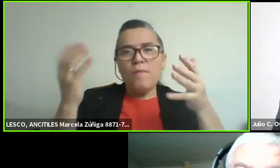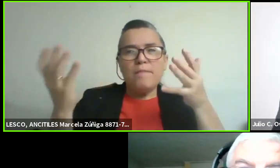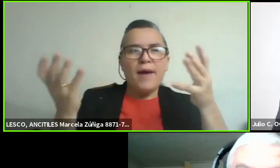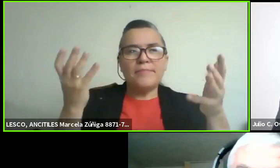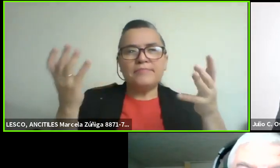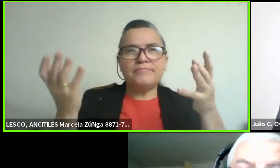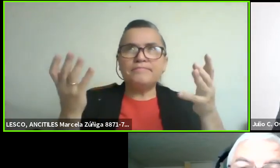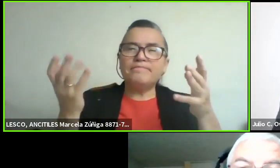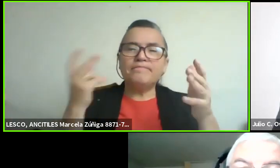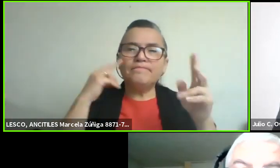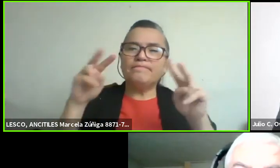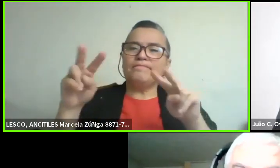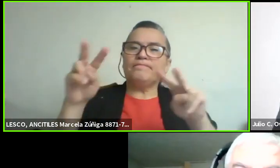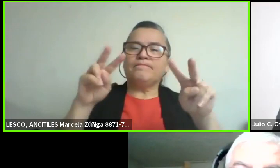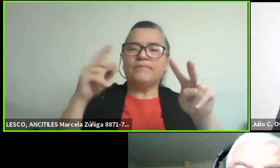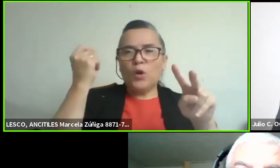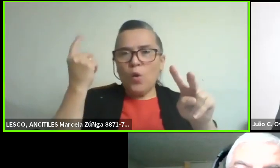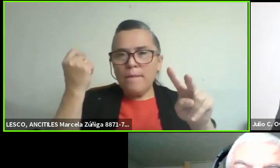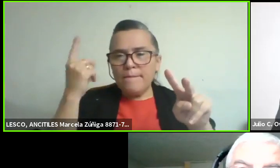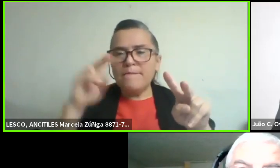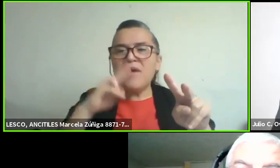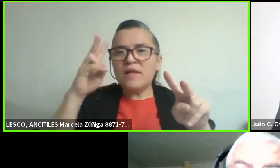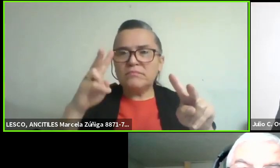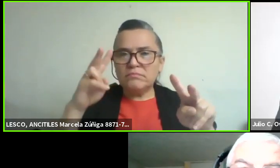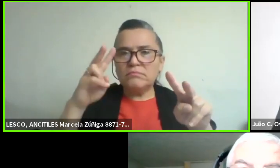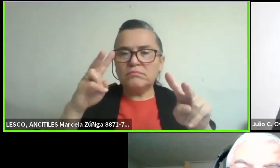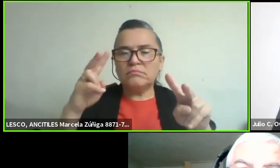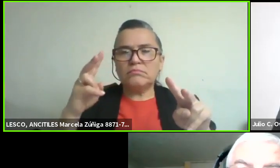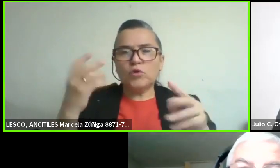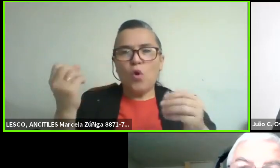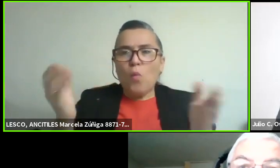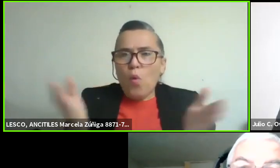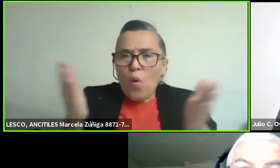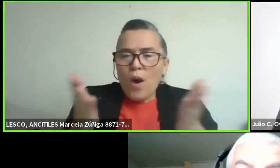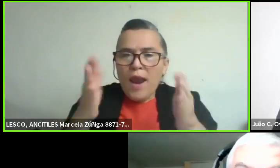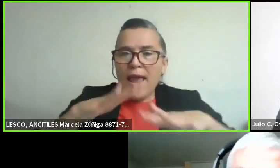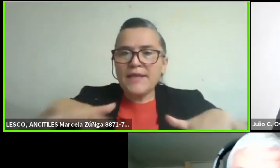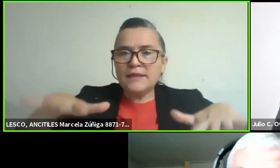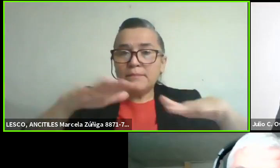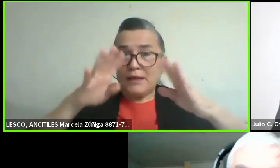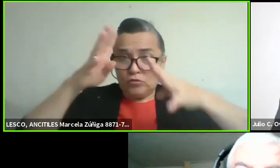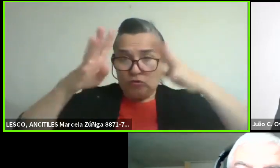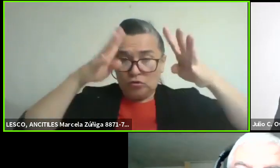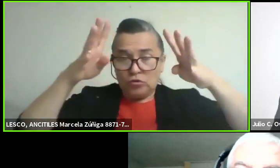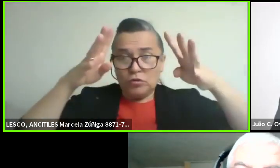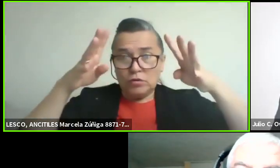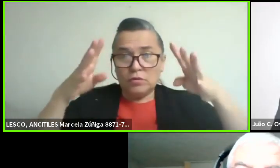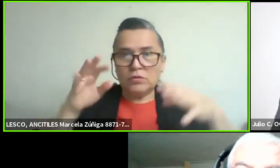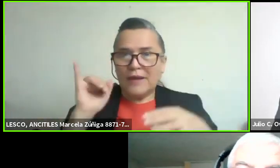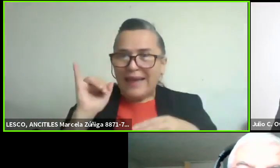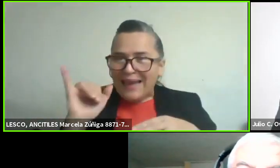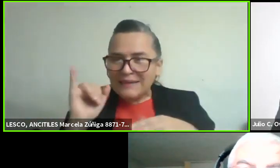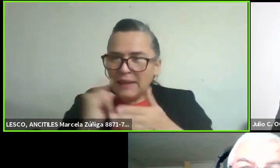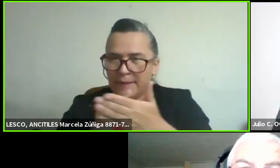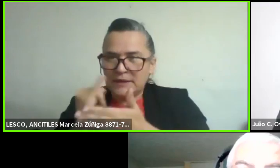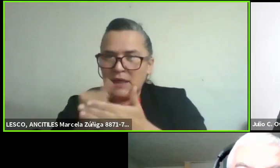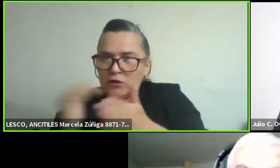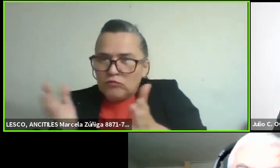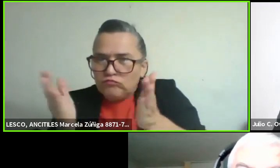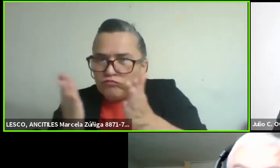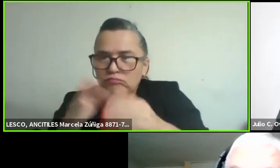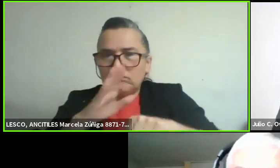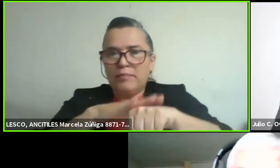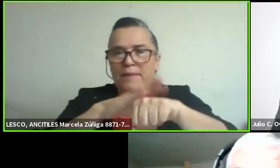ver de comprender la realidad como forma de generar espacios creativos que permitan el